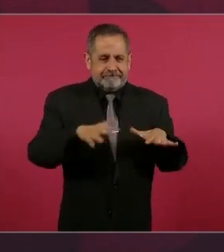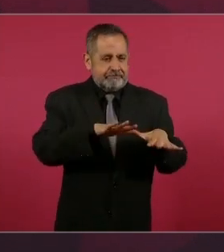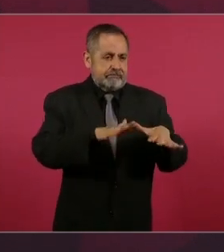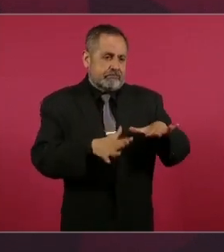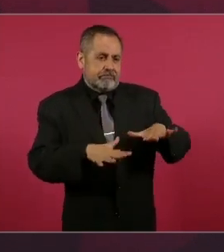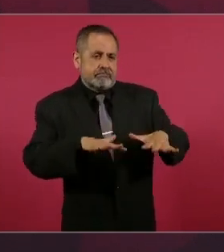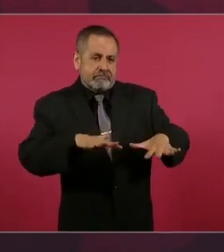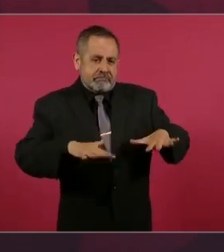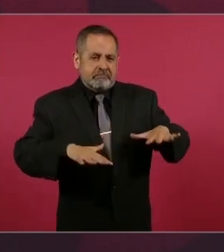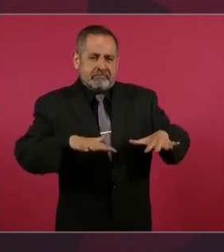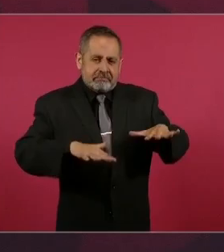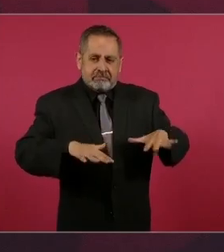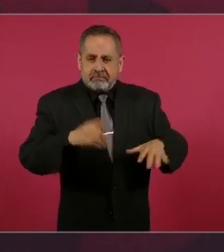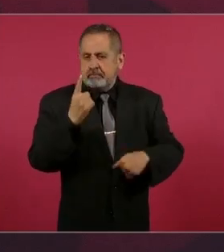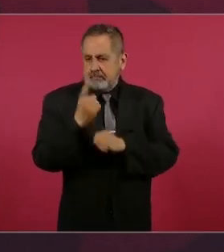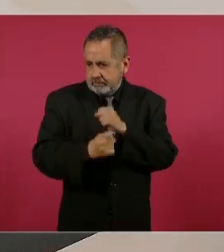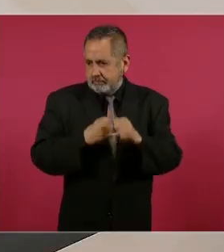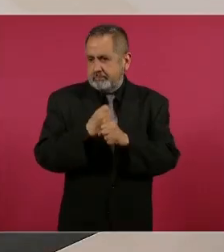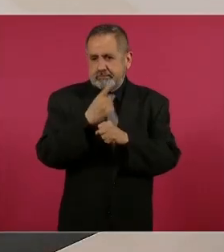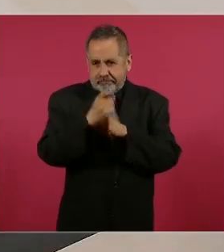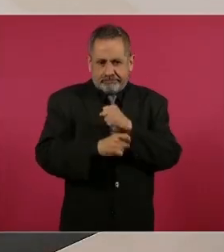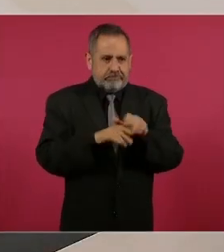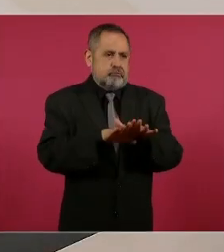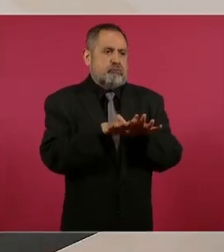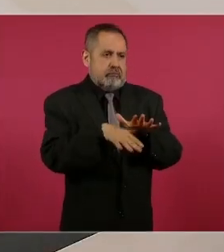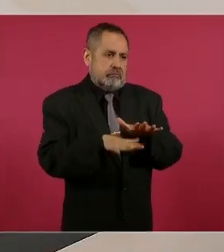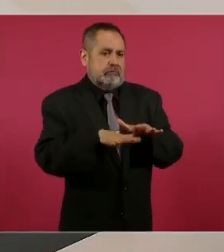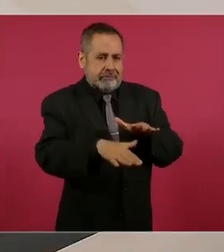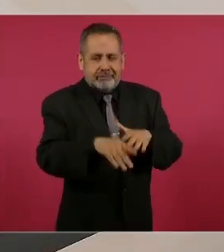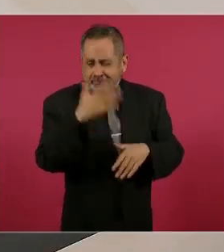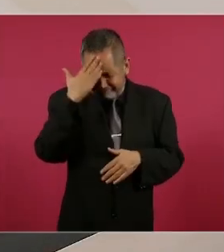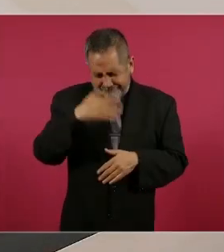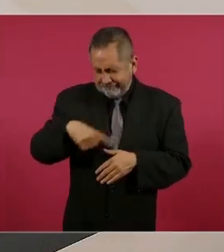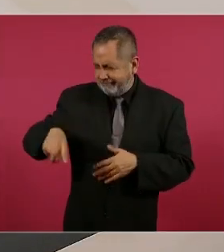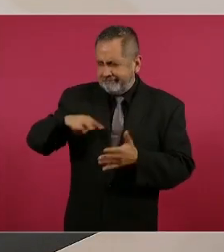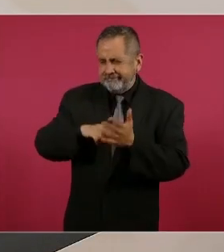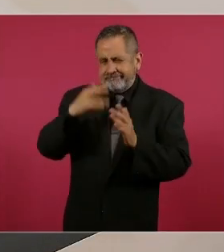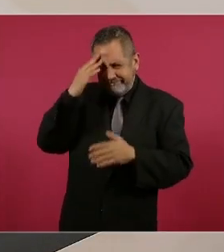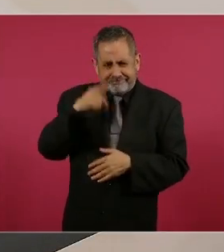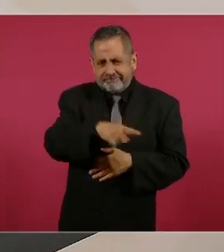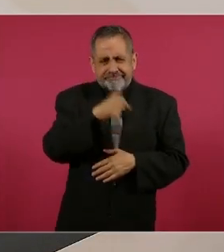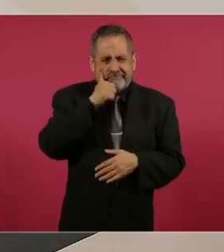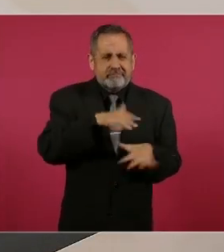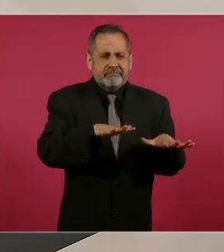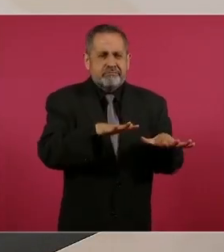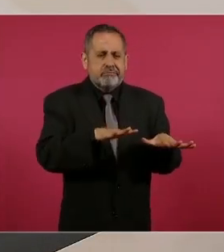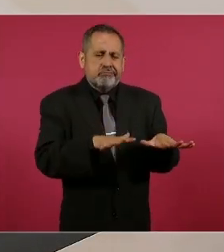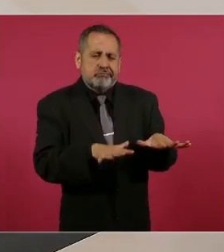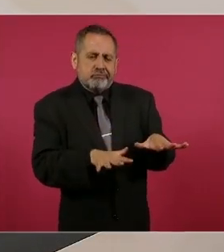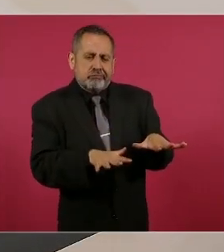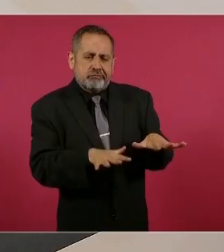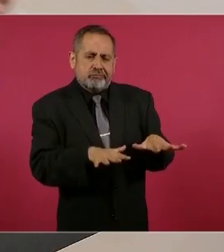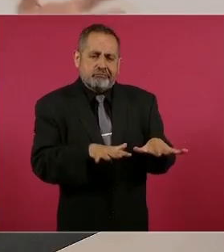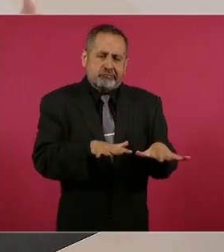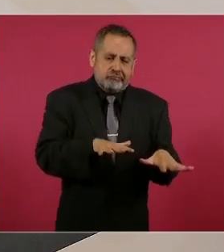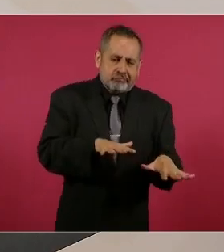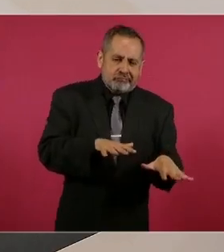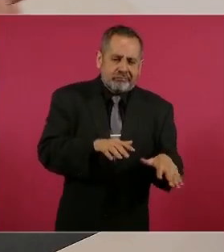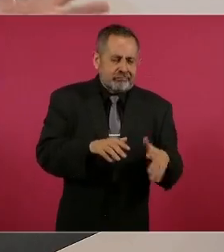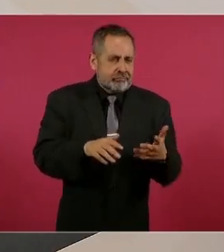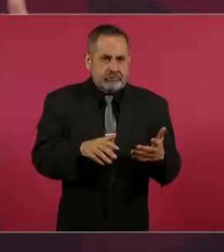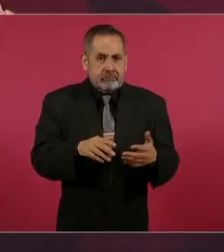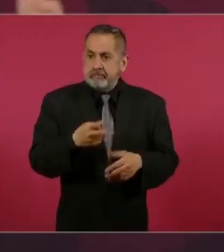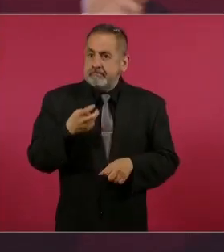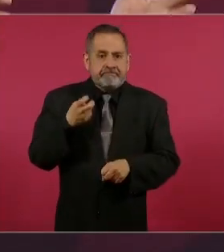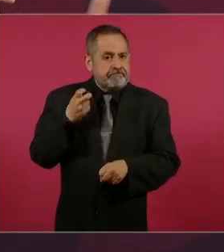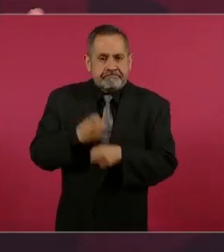año con año, y esto lo saben los ingenieros, hay hundimientos. ¿Por qué se enfrascaron